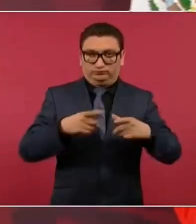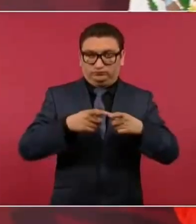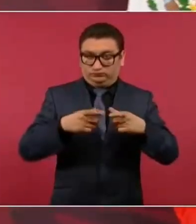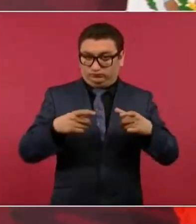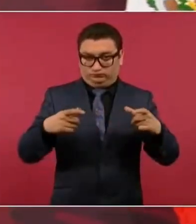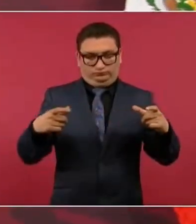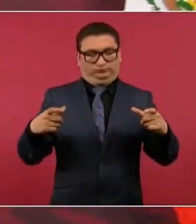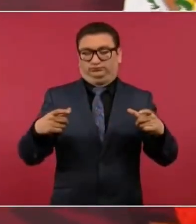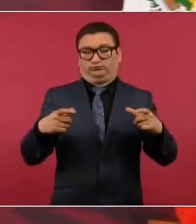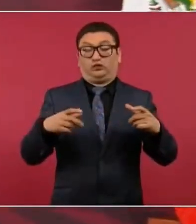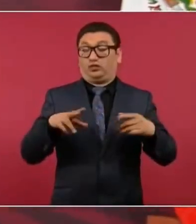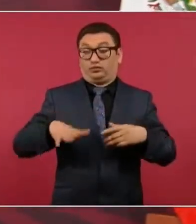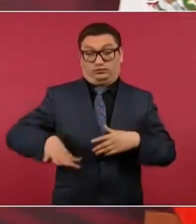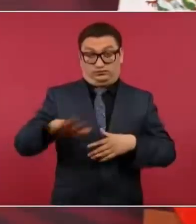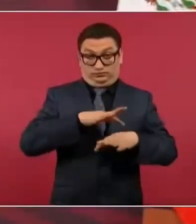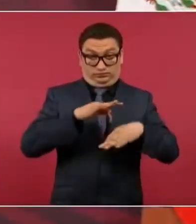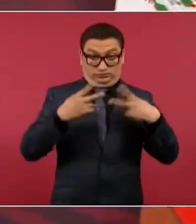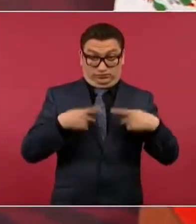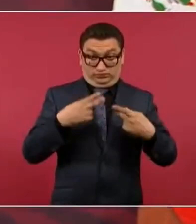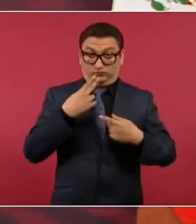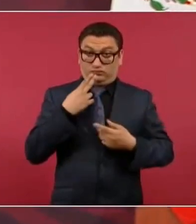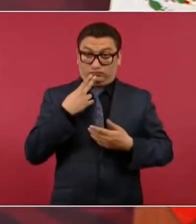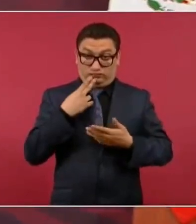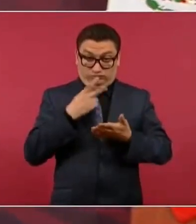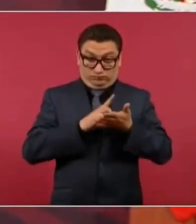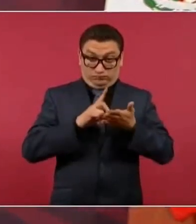exponencialmente, el consumo,